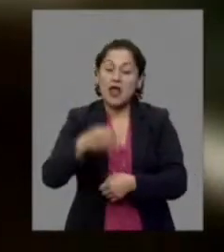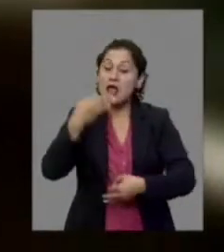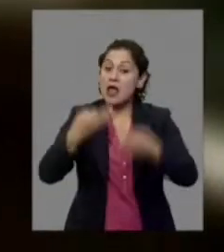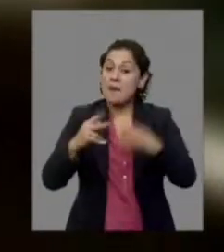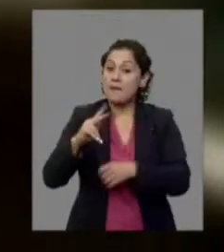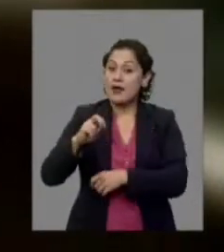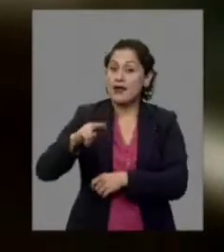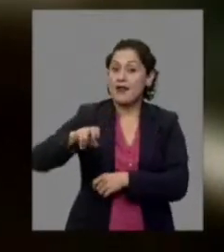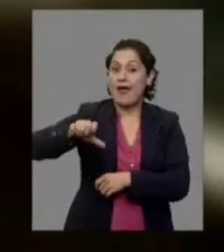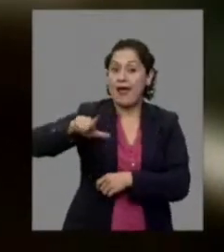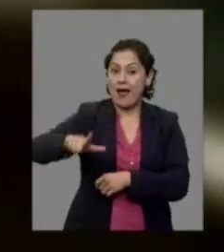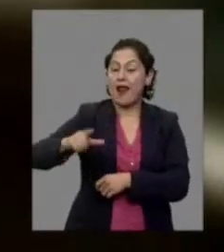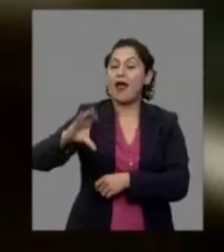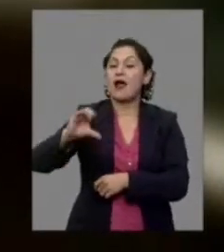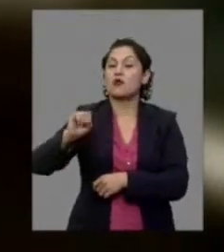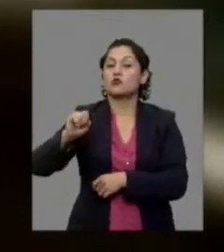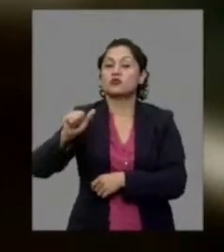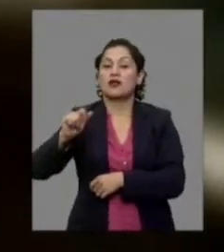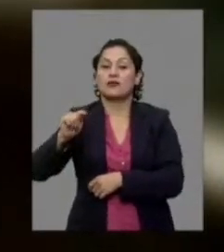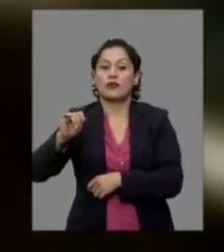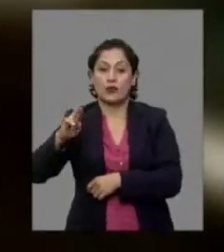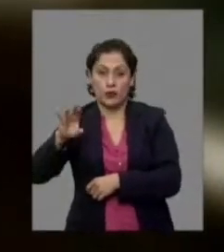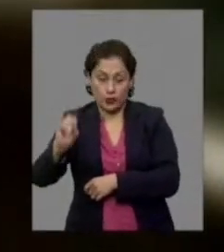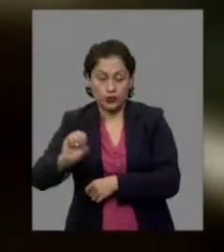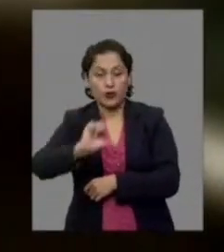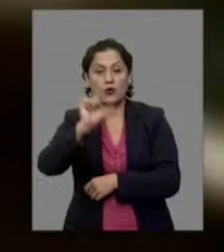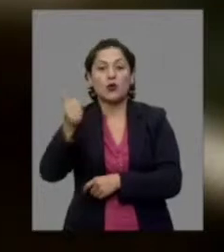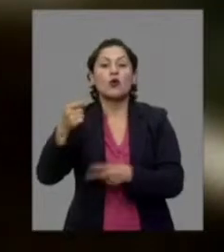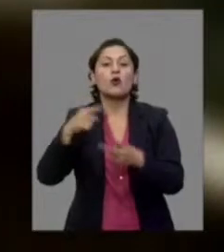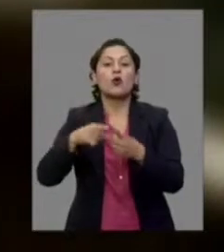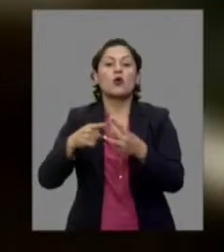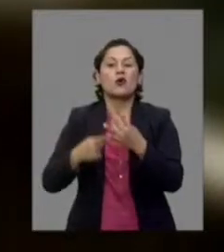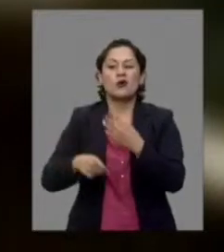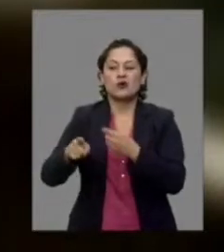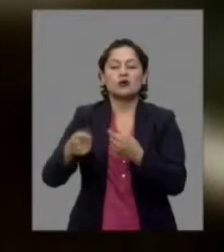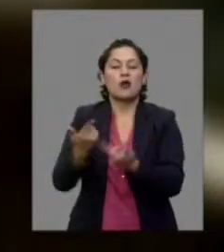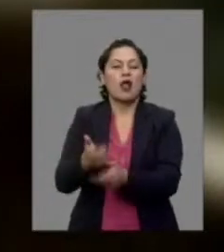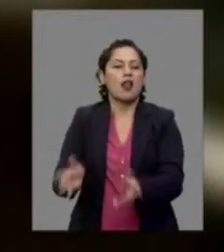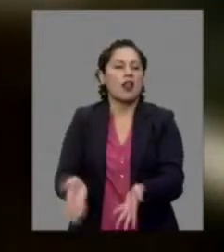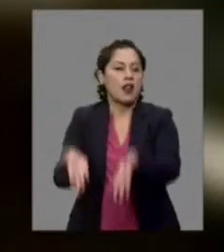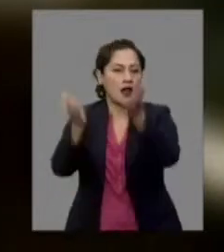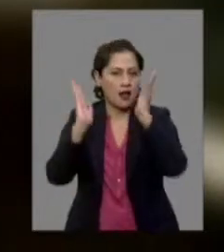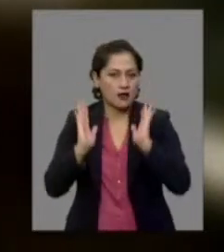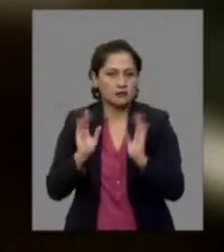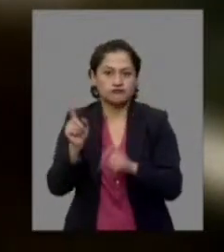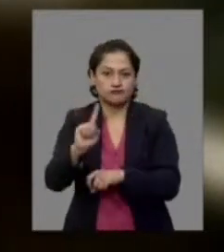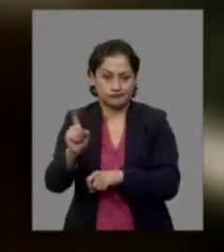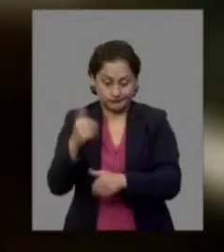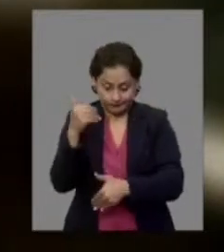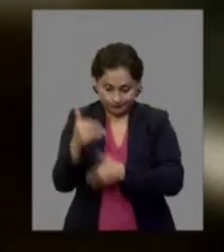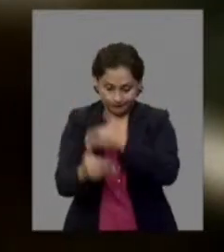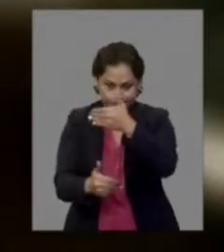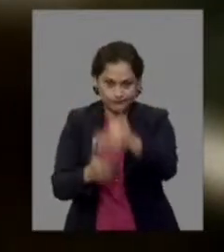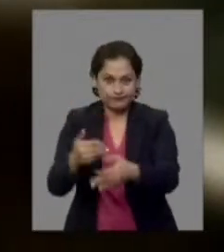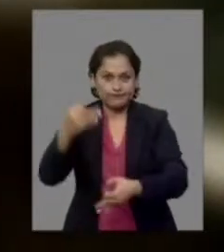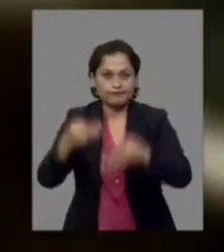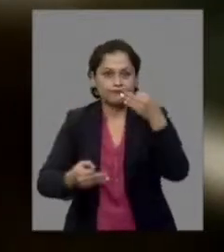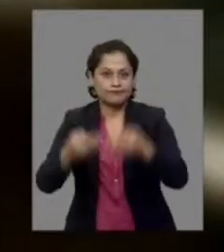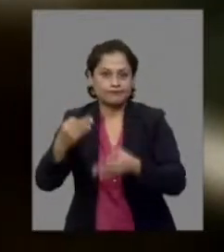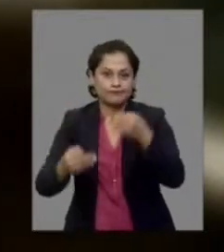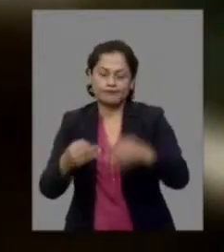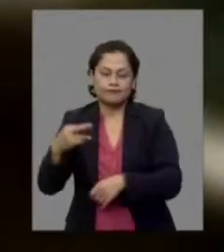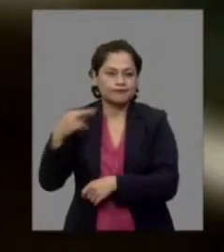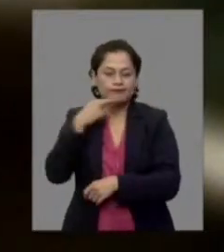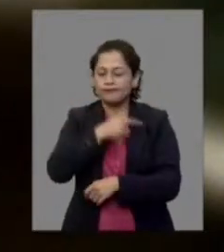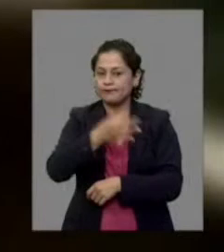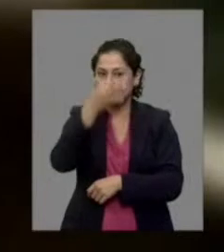la valoración de pruebas, los beneficios preliberacionales, la inmediatez procesal, el derecho a la